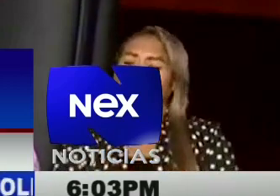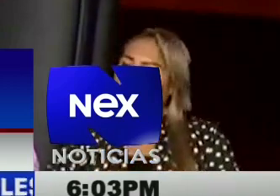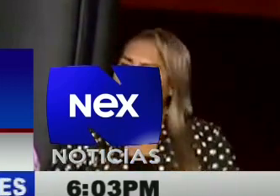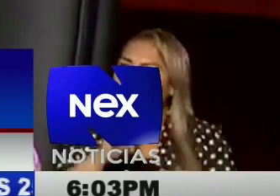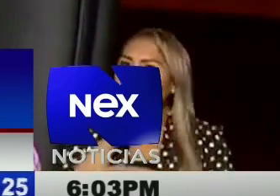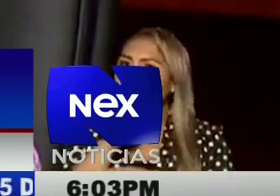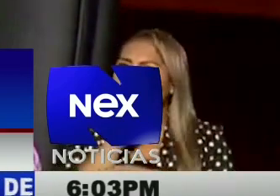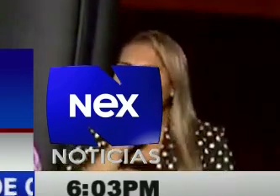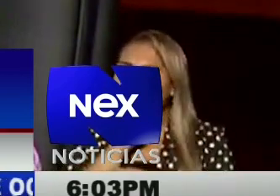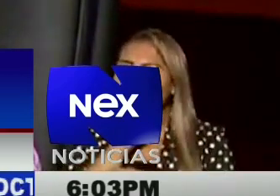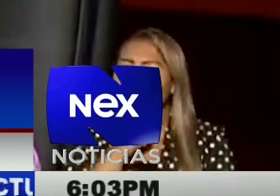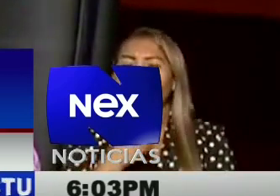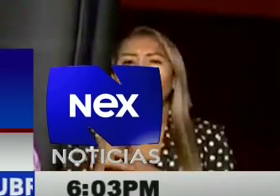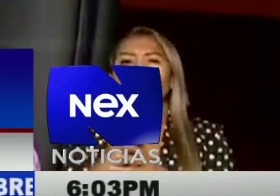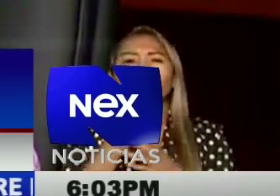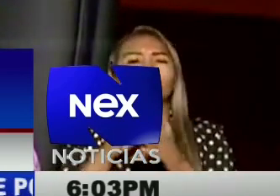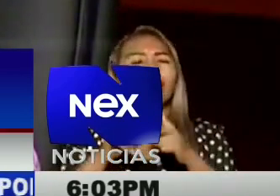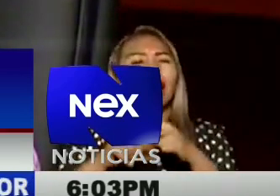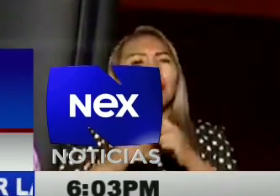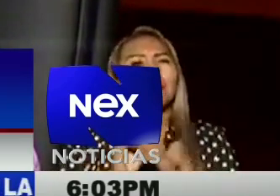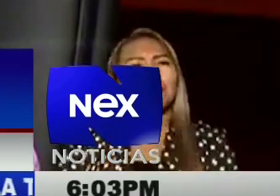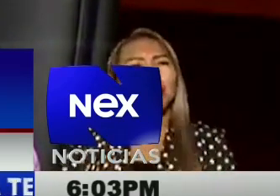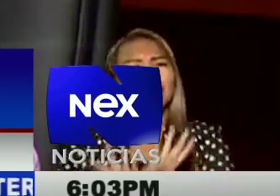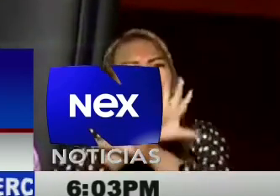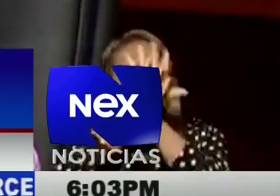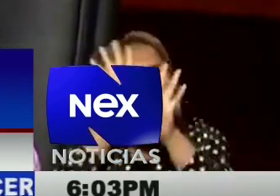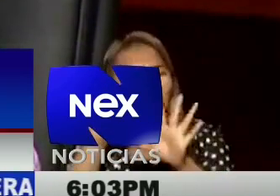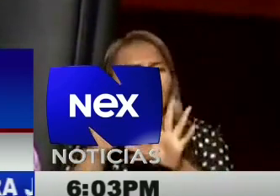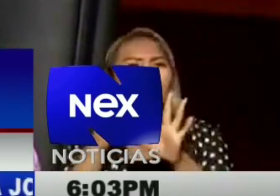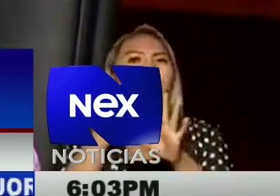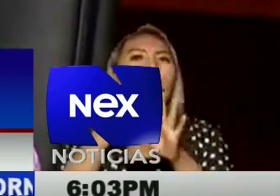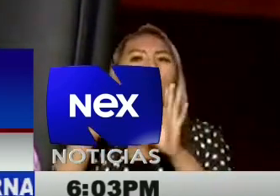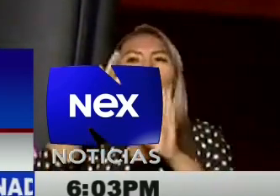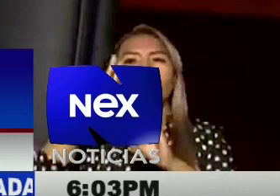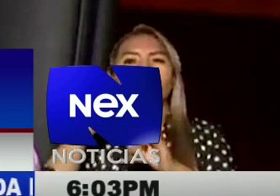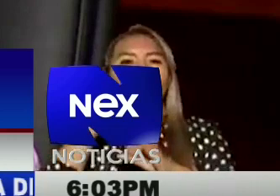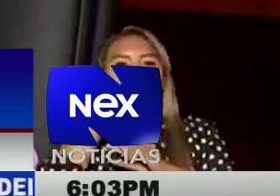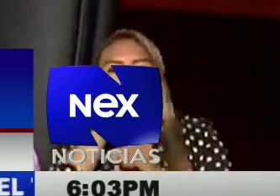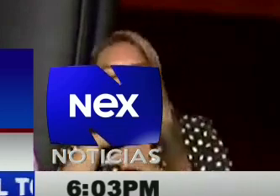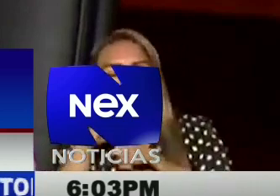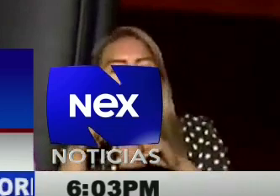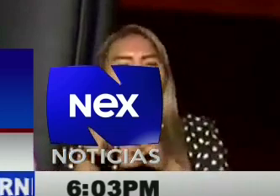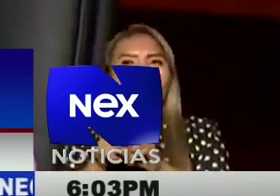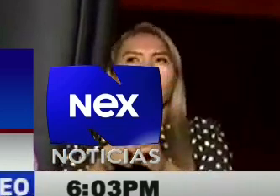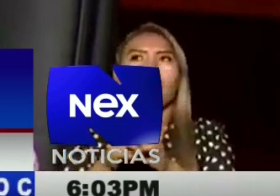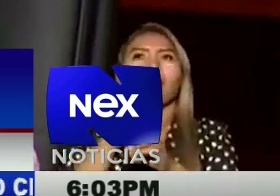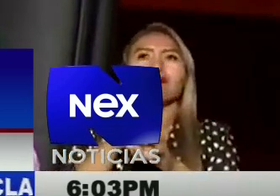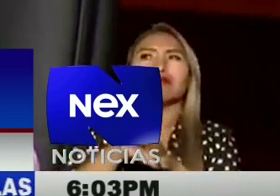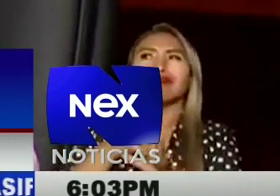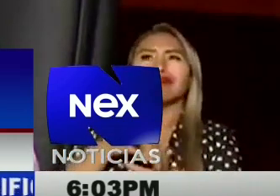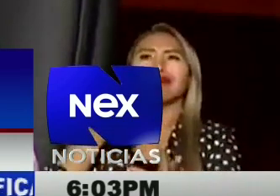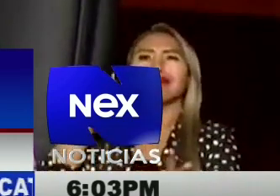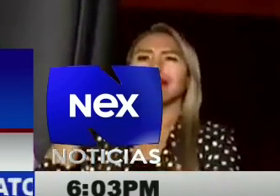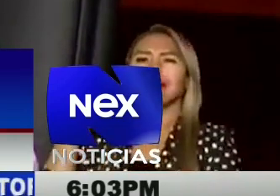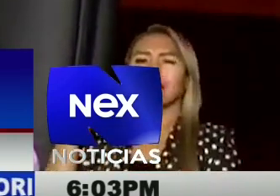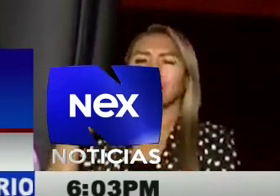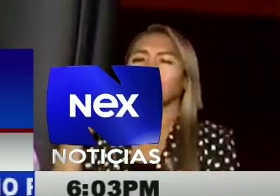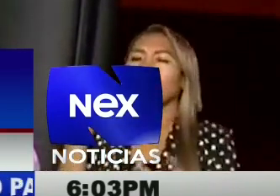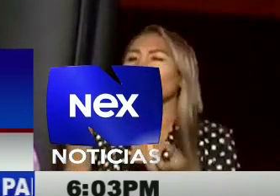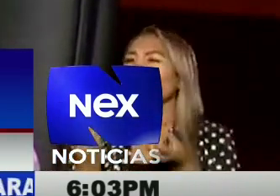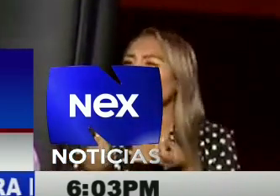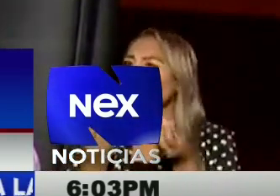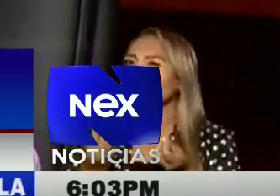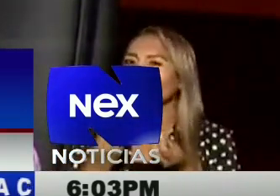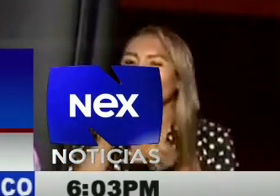usuario. Desde la madrugada y en las tardes se ven enormes filas de panameños desesperados que